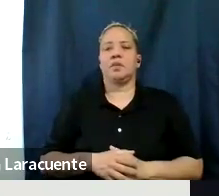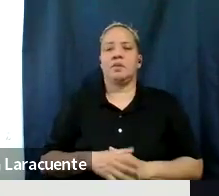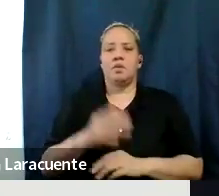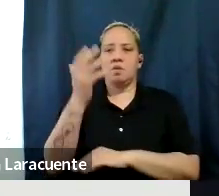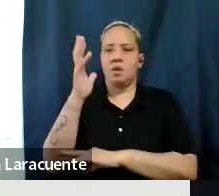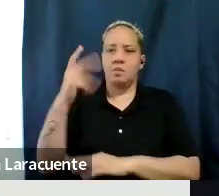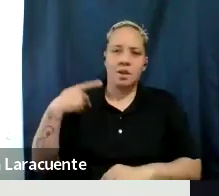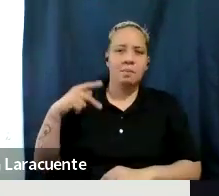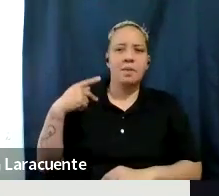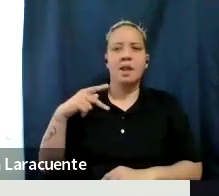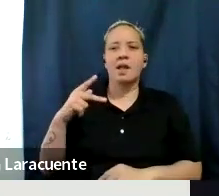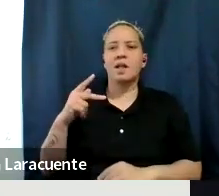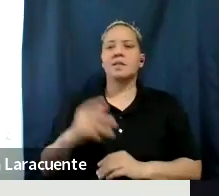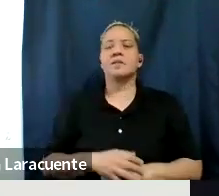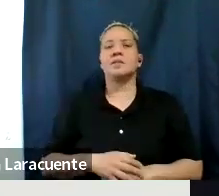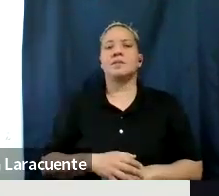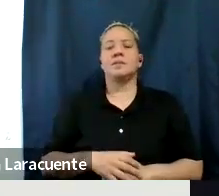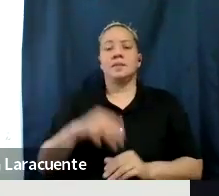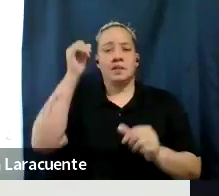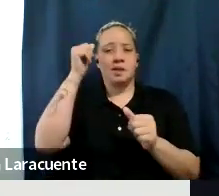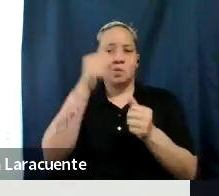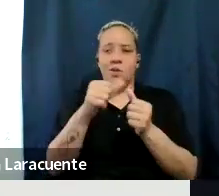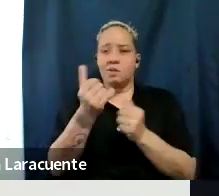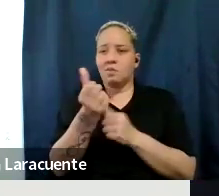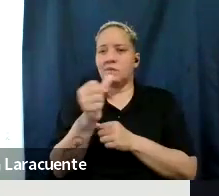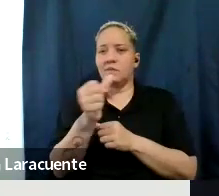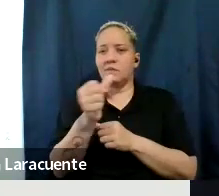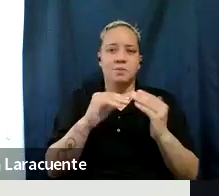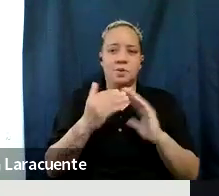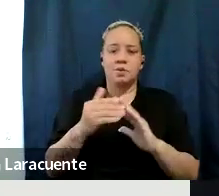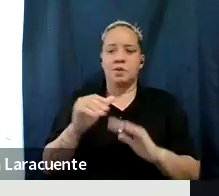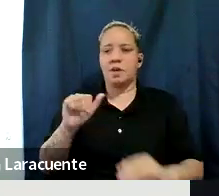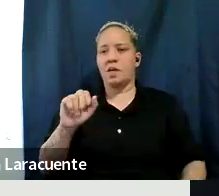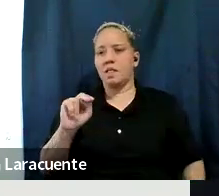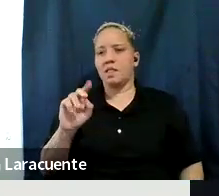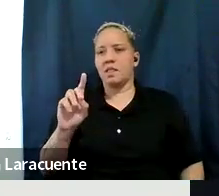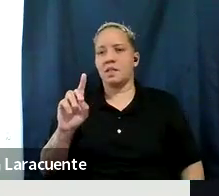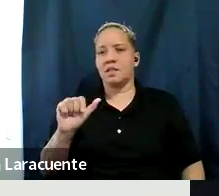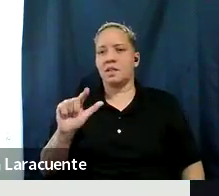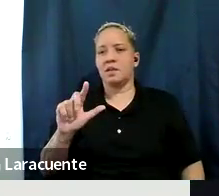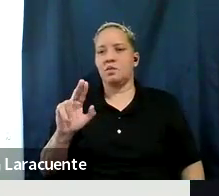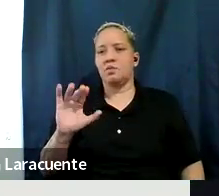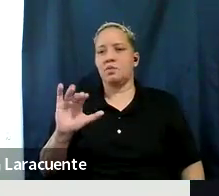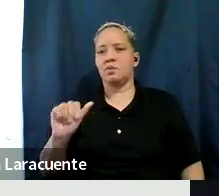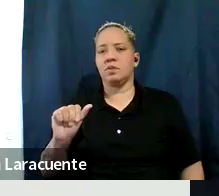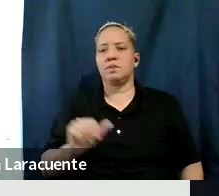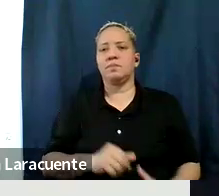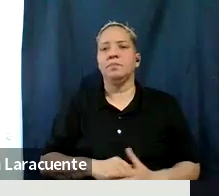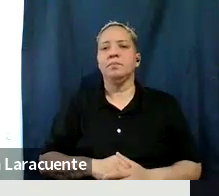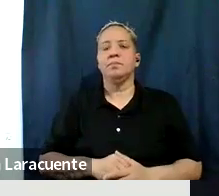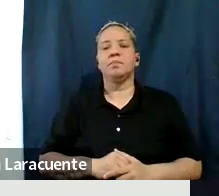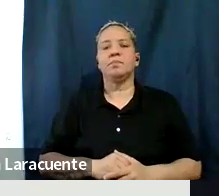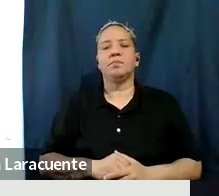¿verdad? Recuerdan a cualquier pueblo de Andalucía, ¿no? Y hasta tal punto se